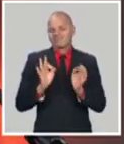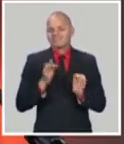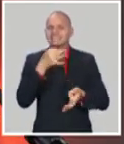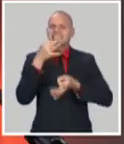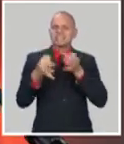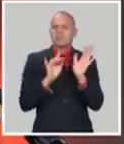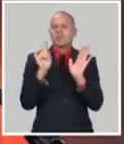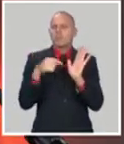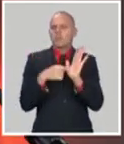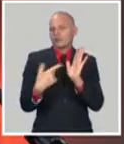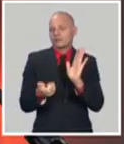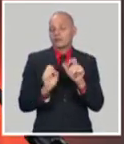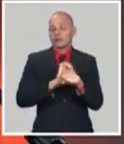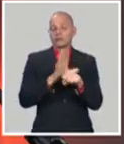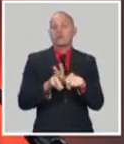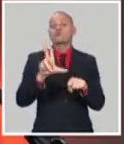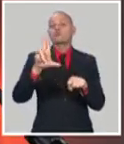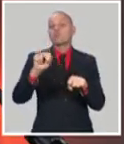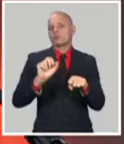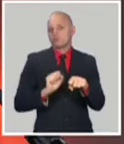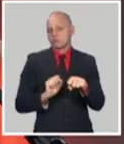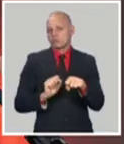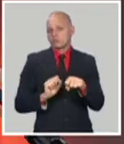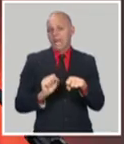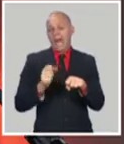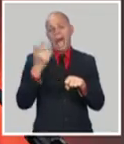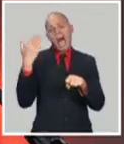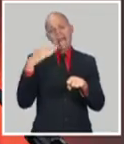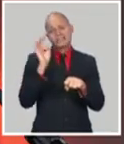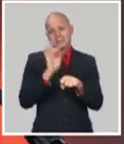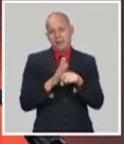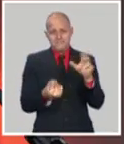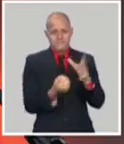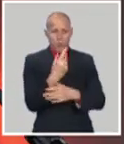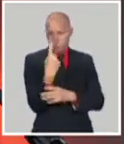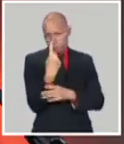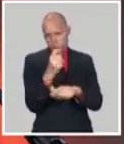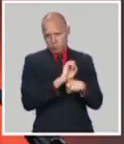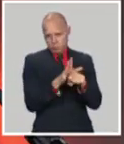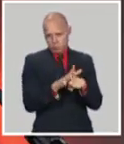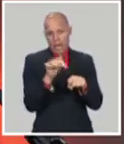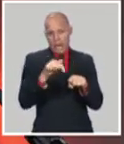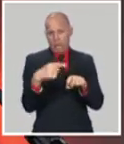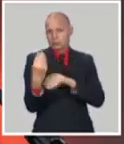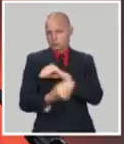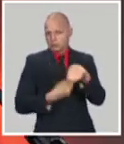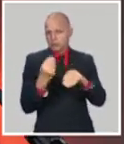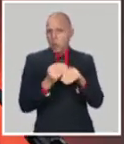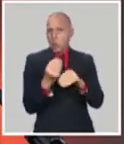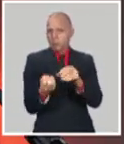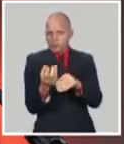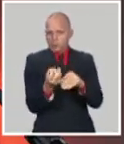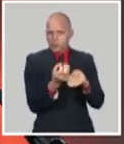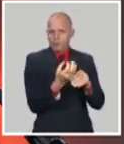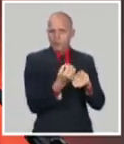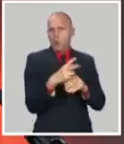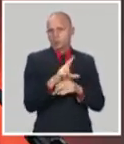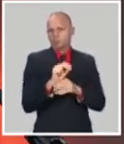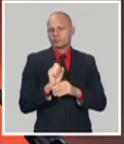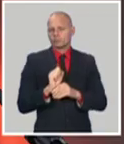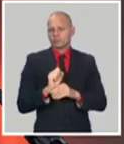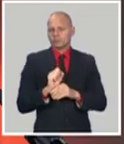queríamos empezar no por lo que el plato fuerte, sino realmente un poco que para que se